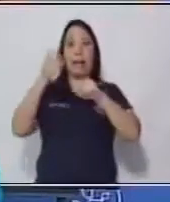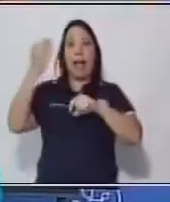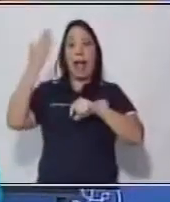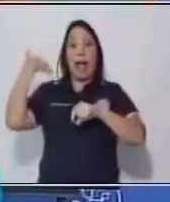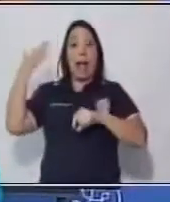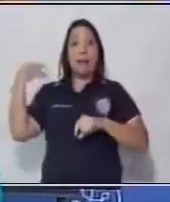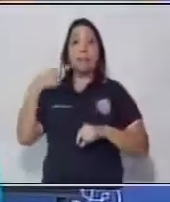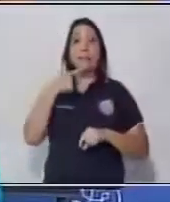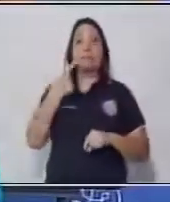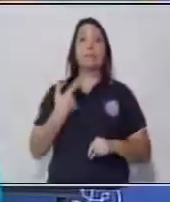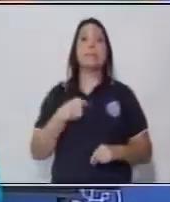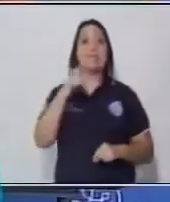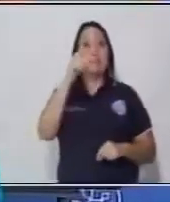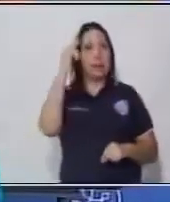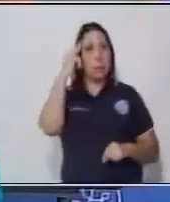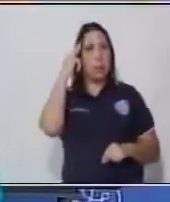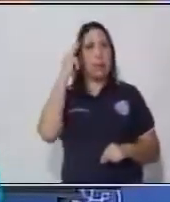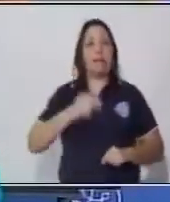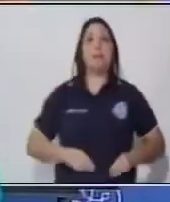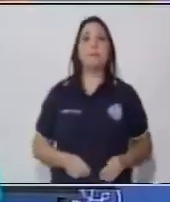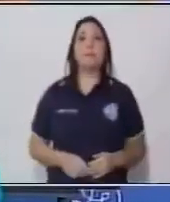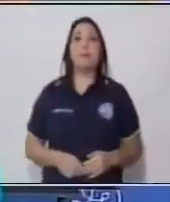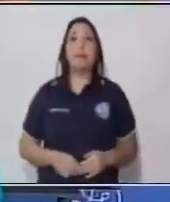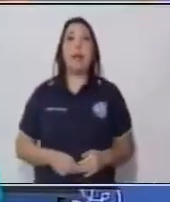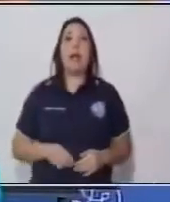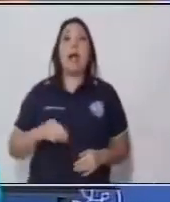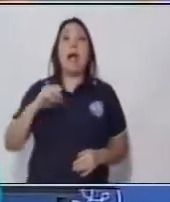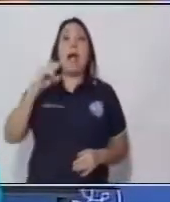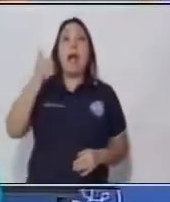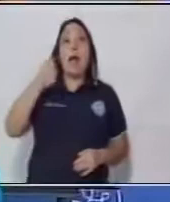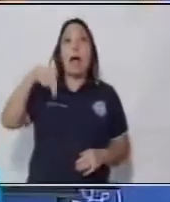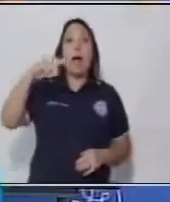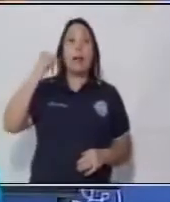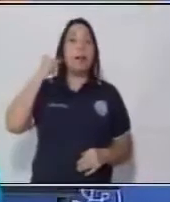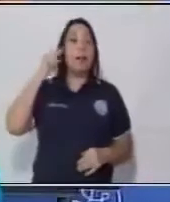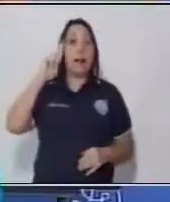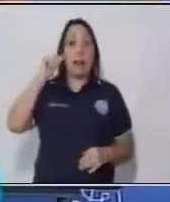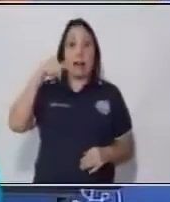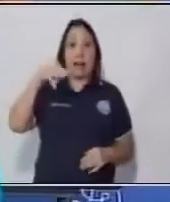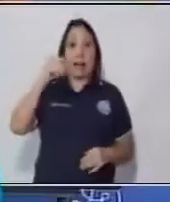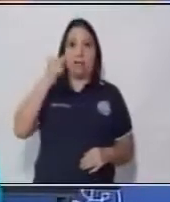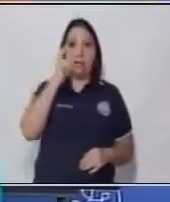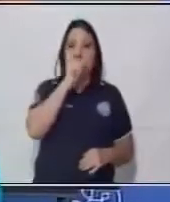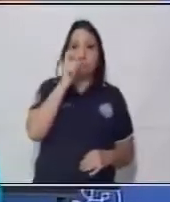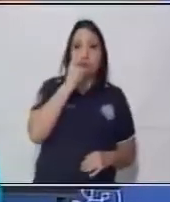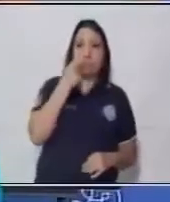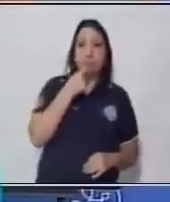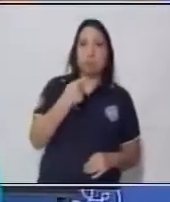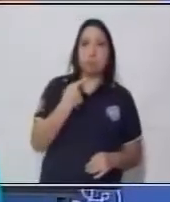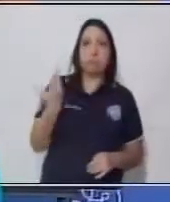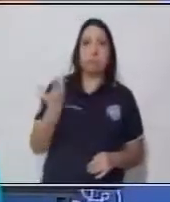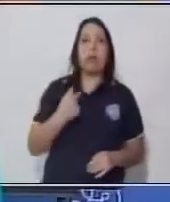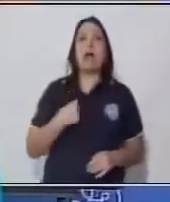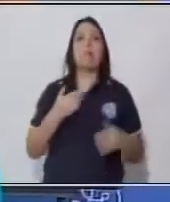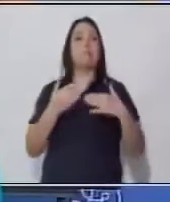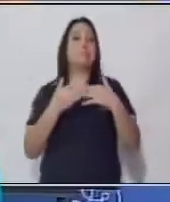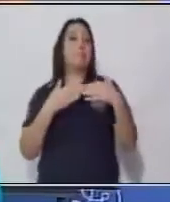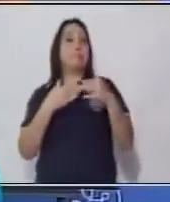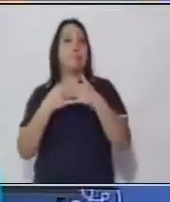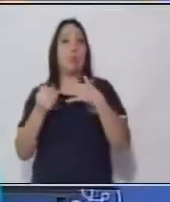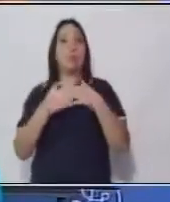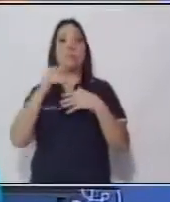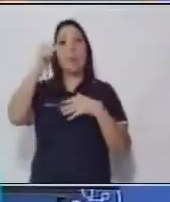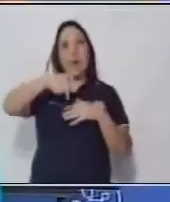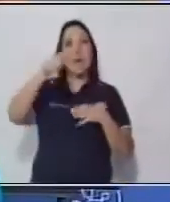que fue, ¿alguien se recuerda? Los anagramas. Muy bien, si no estuvieron presentes en ese momento de la clase, pues